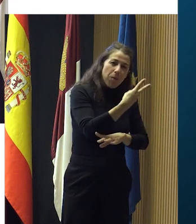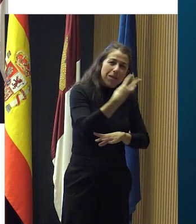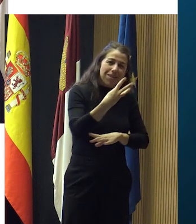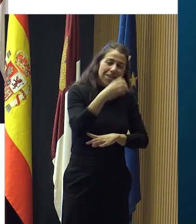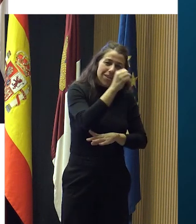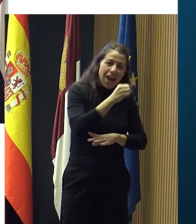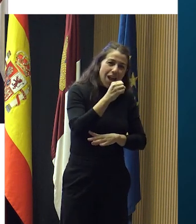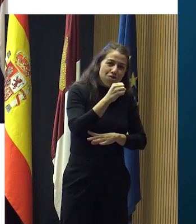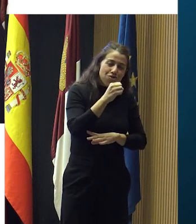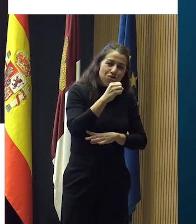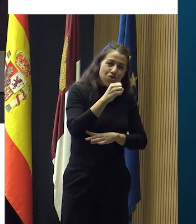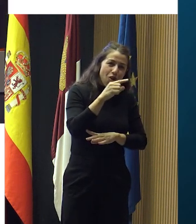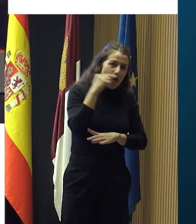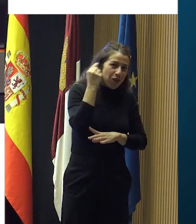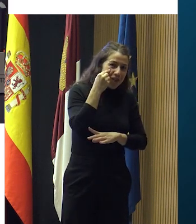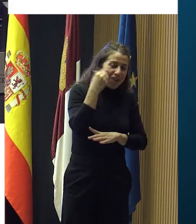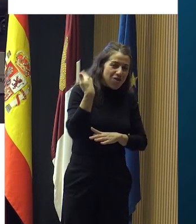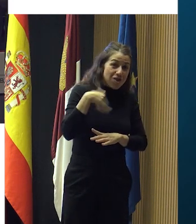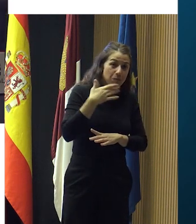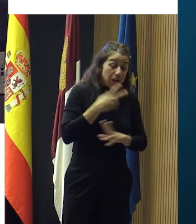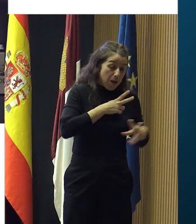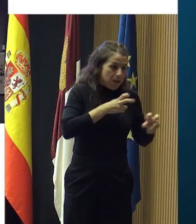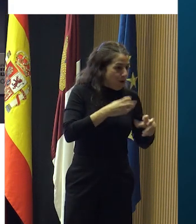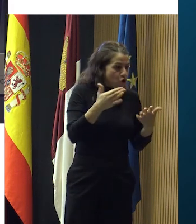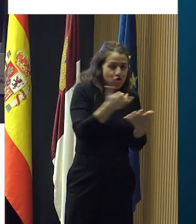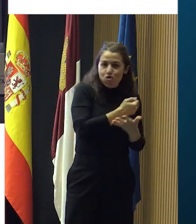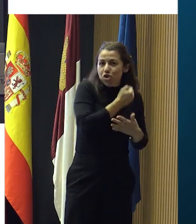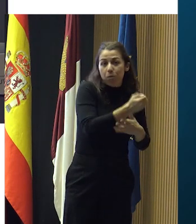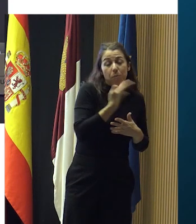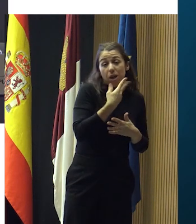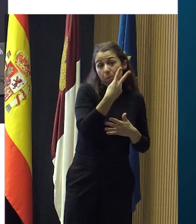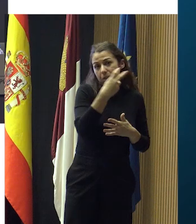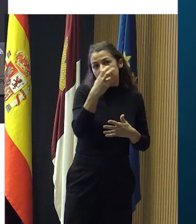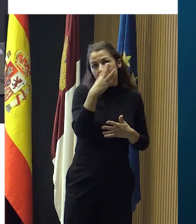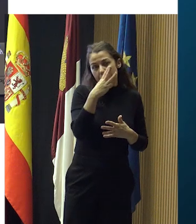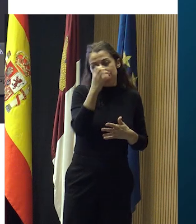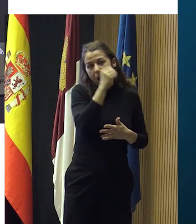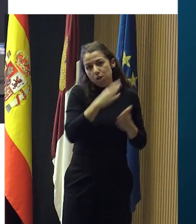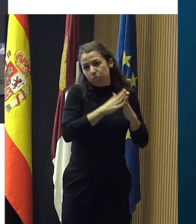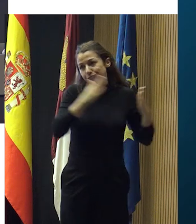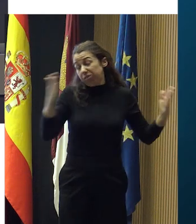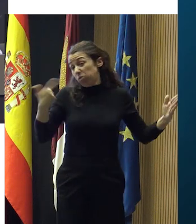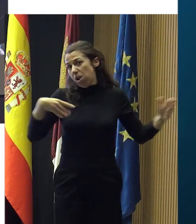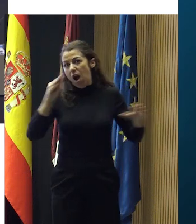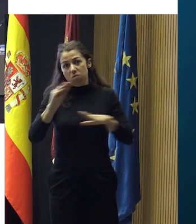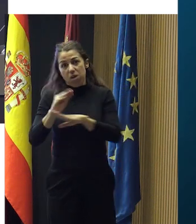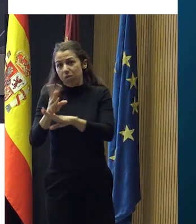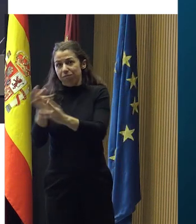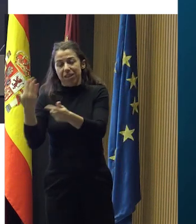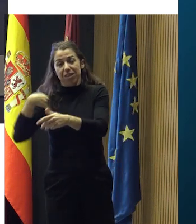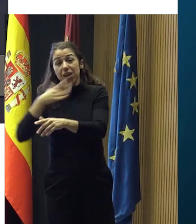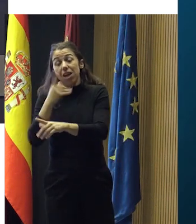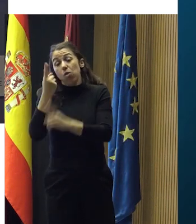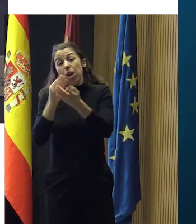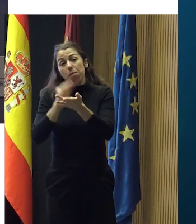diagnosticada. Porque al principio, cuando te diagnostican, todo el mundo te apoya, es normal, ¿no? Pero cuando llevas 23 años, ya te has curado. Y a veces pues tienes momentos